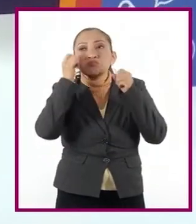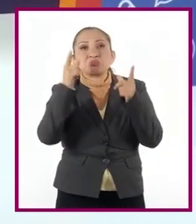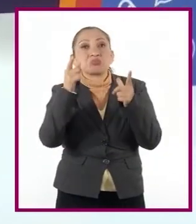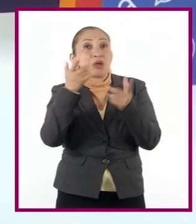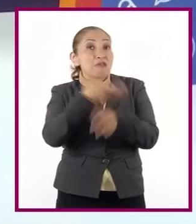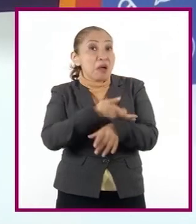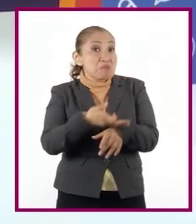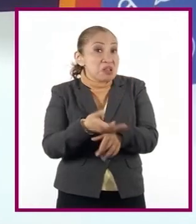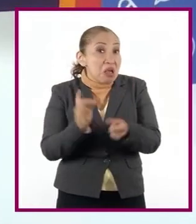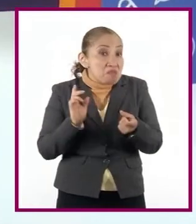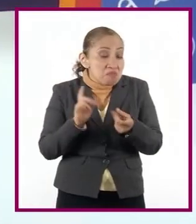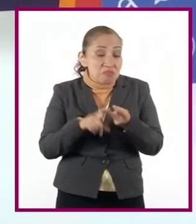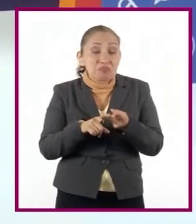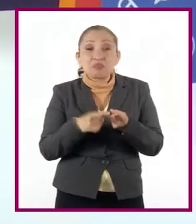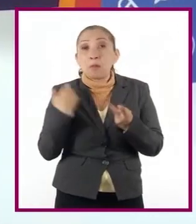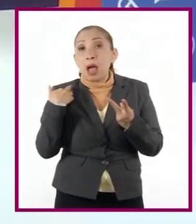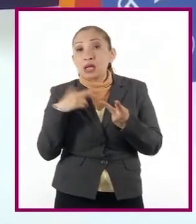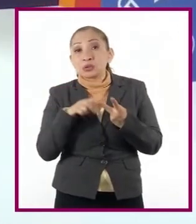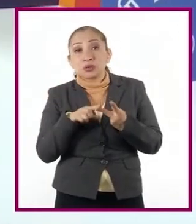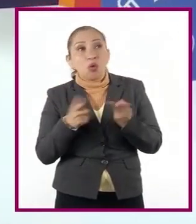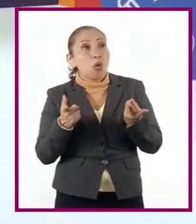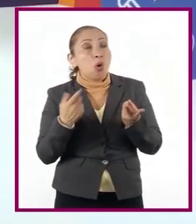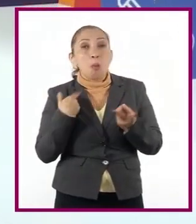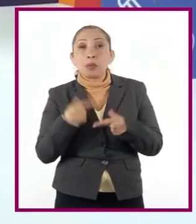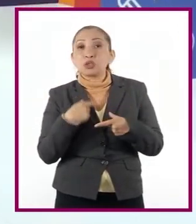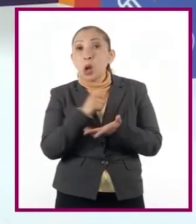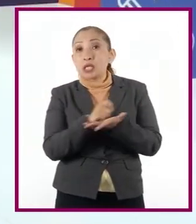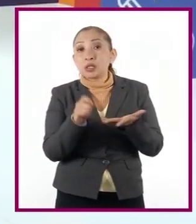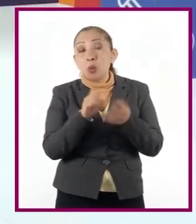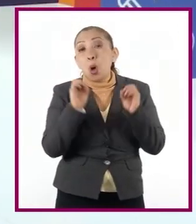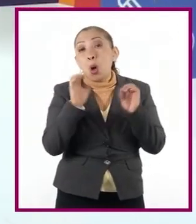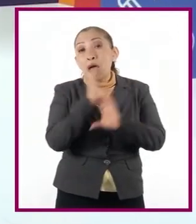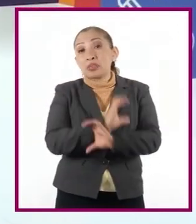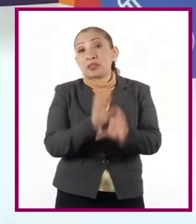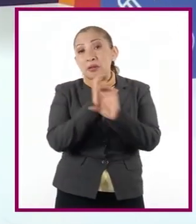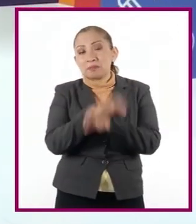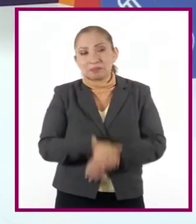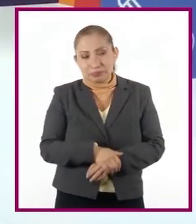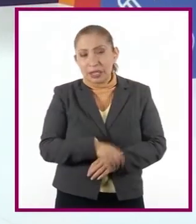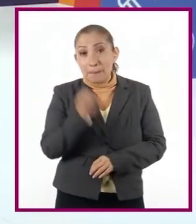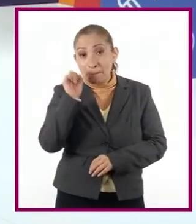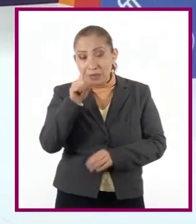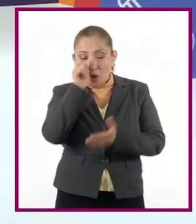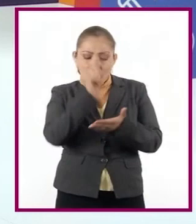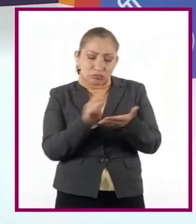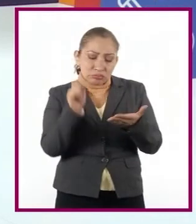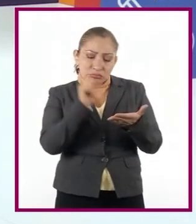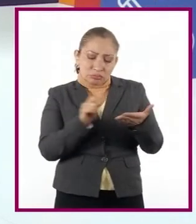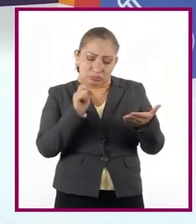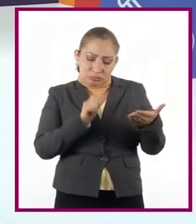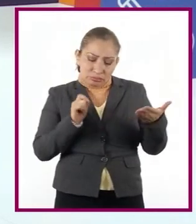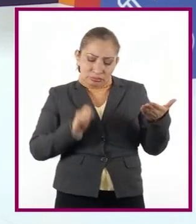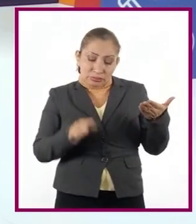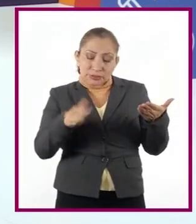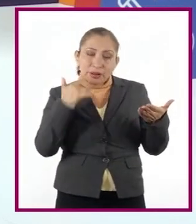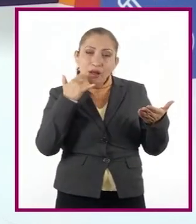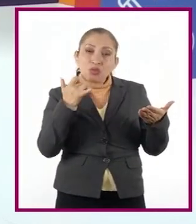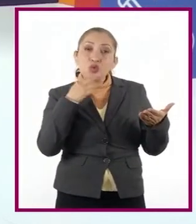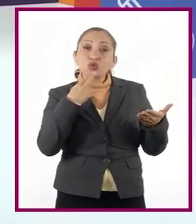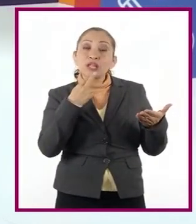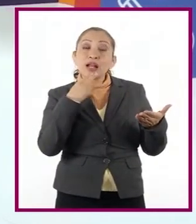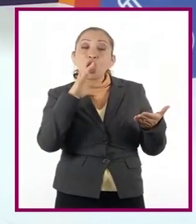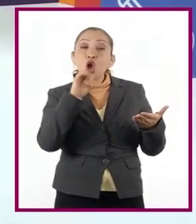Un familiar, un maestro, un escritor o un cantante. Y al momento de redactarla, intenten emplear